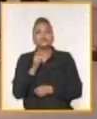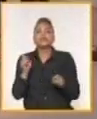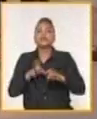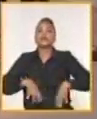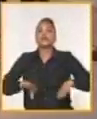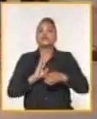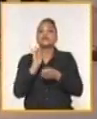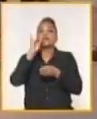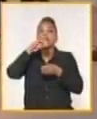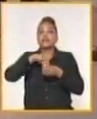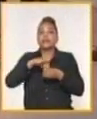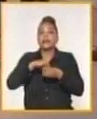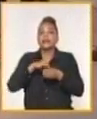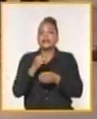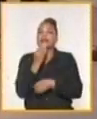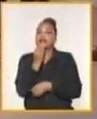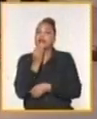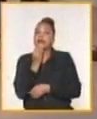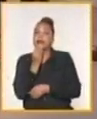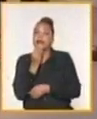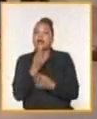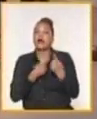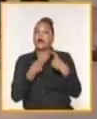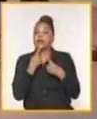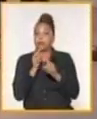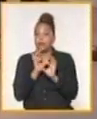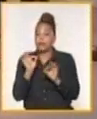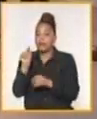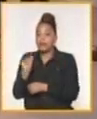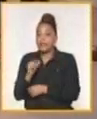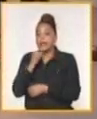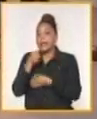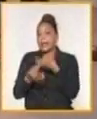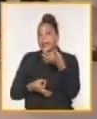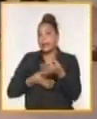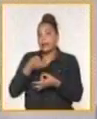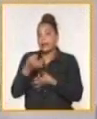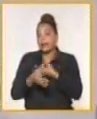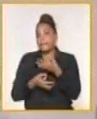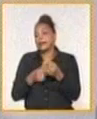Israel, porque hay muchos expertos que dicen que todo